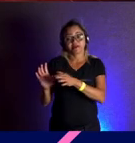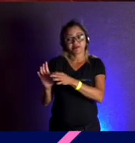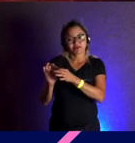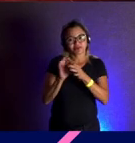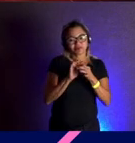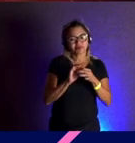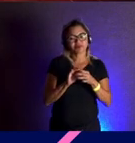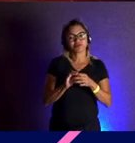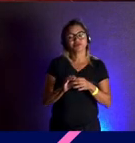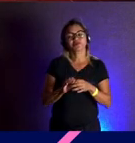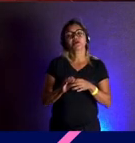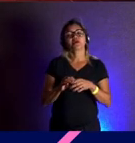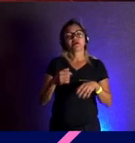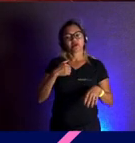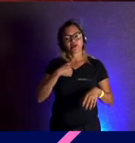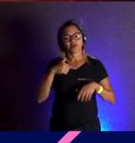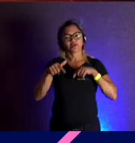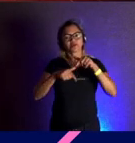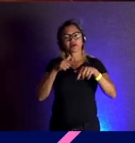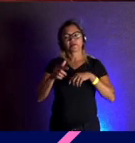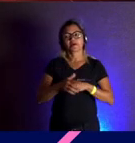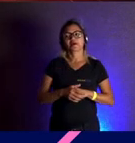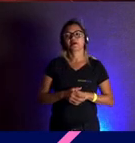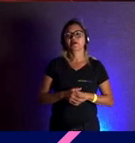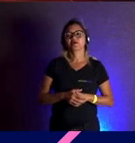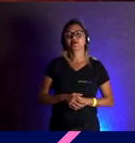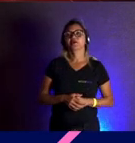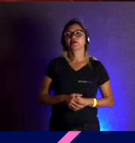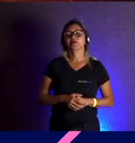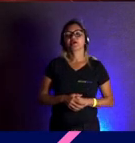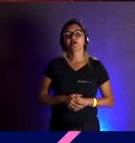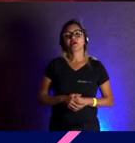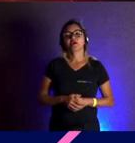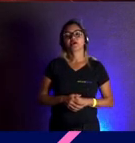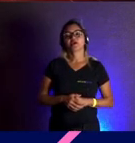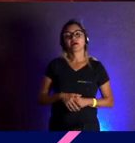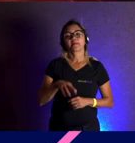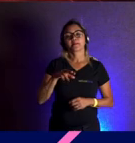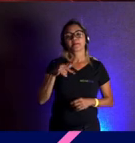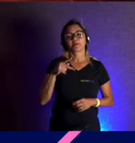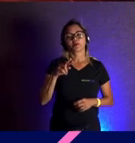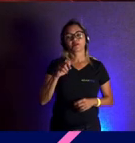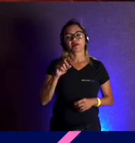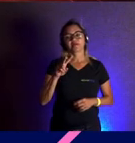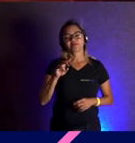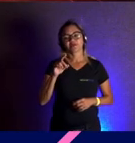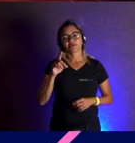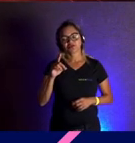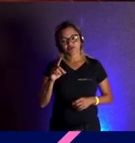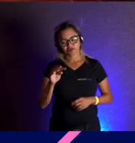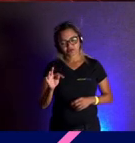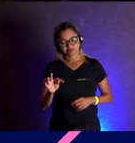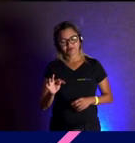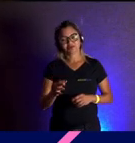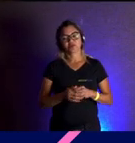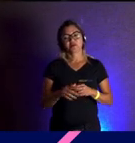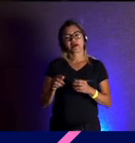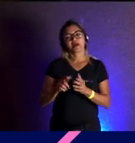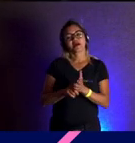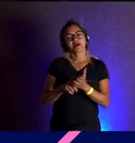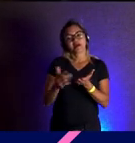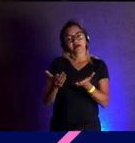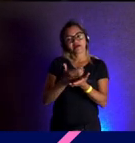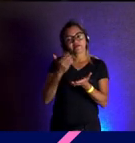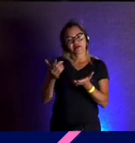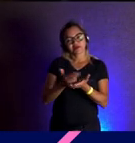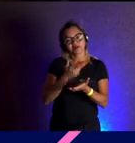trabajo en ProDaVinci, que es una revista de periodismo de investigación y de análisis de políticas públicas. Y nuestro